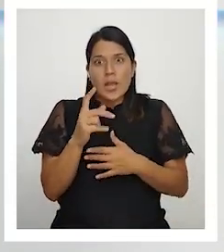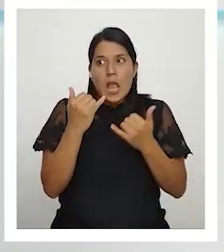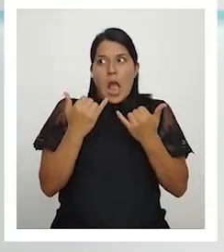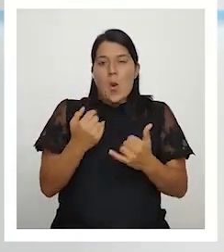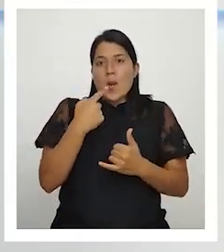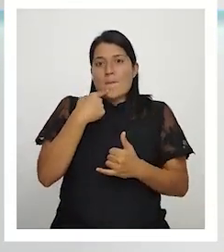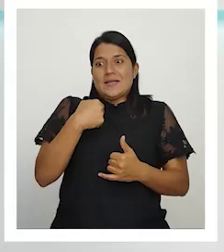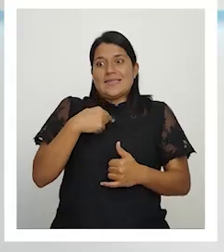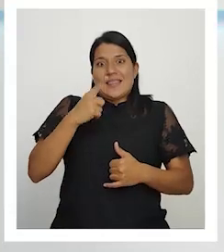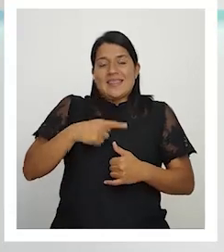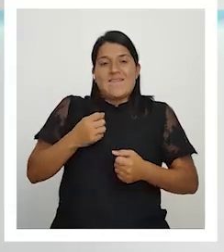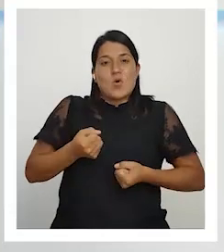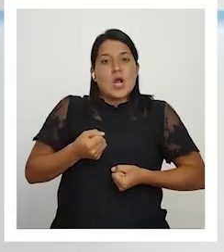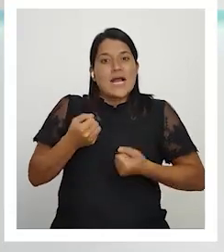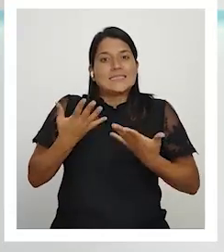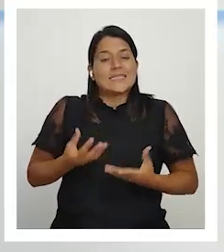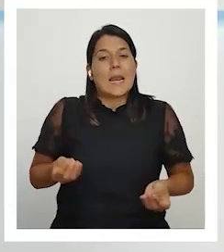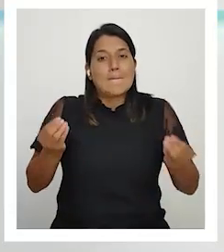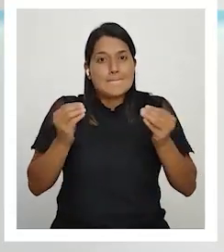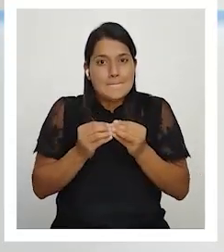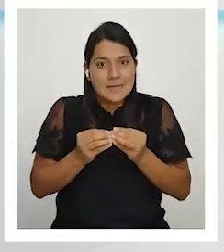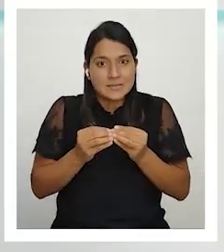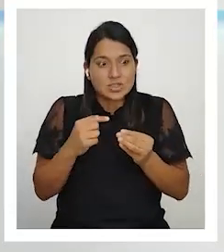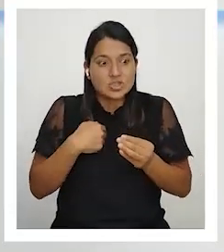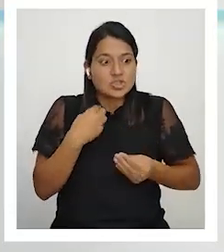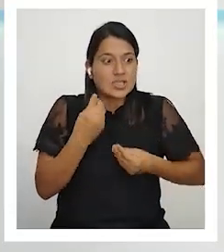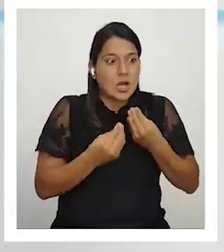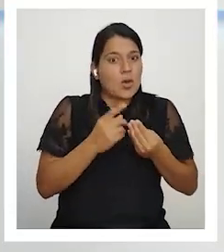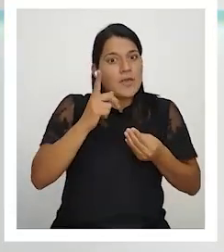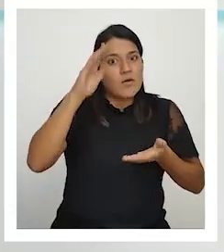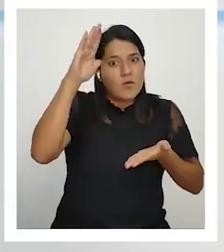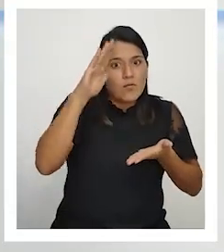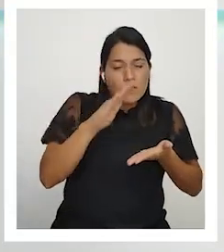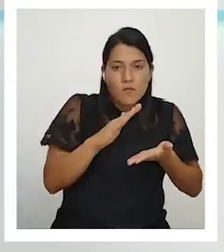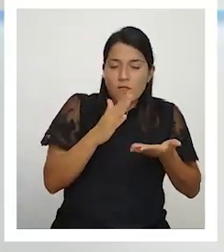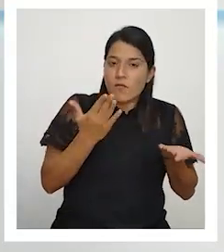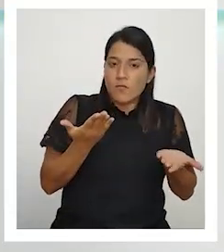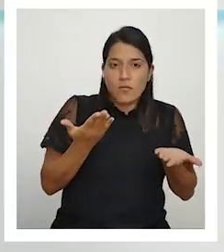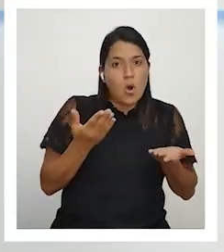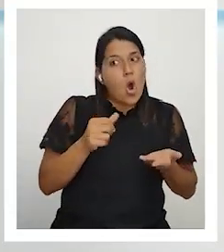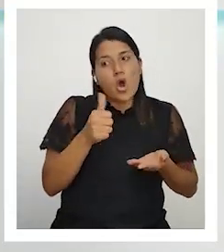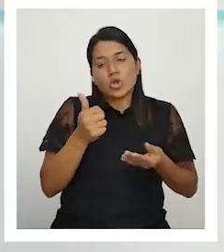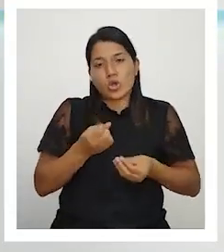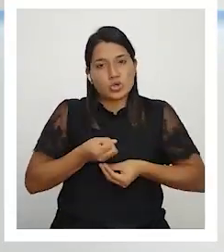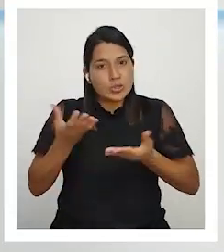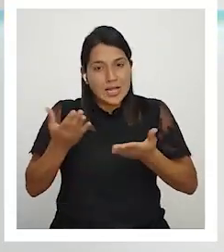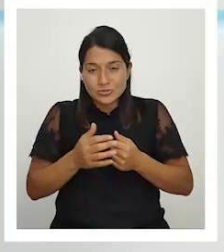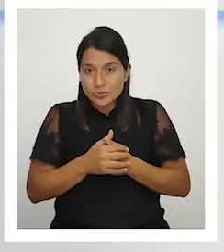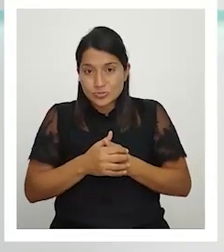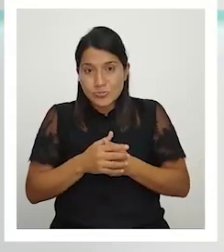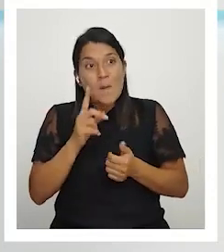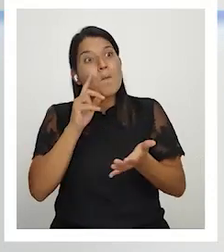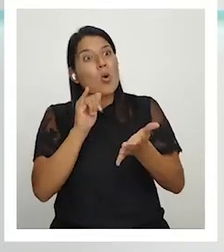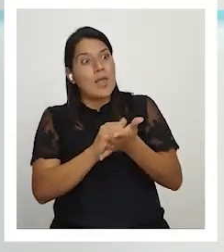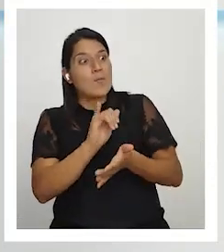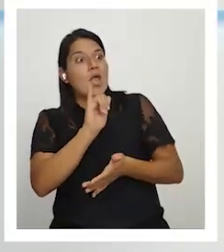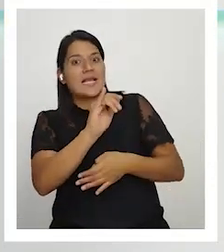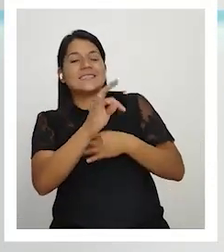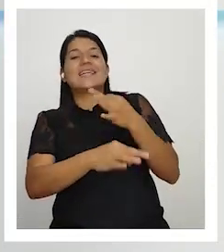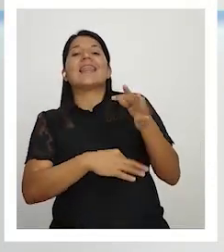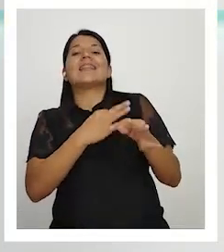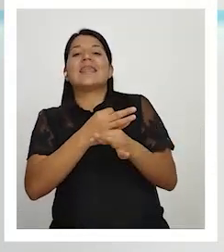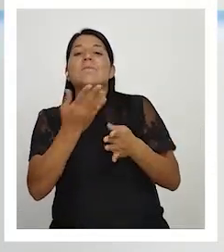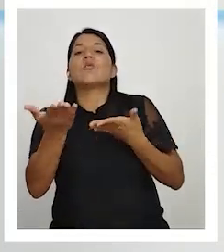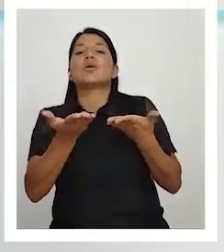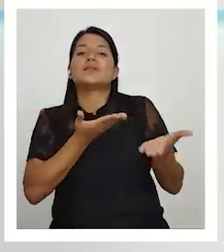el gasto del presupuesto que tengo que recortar, bueno, se van a recortar cosas como esas. O sea, va a haber un menor